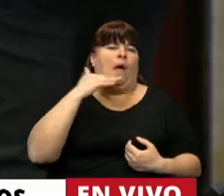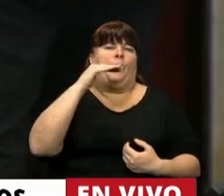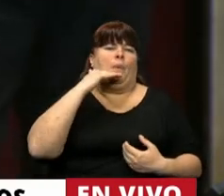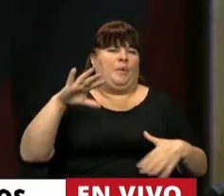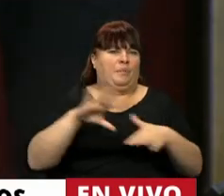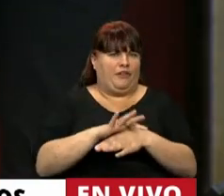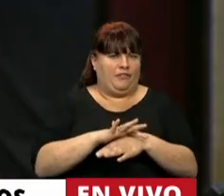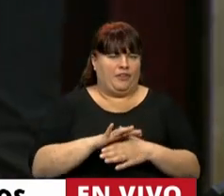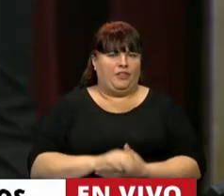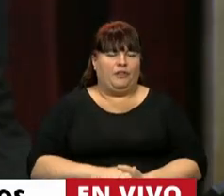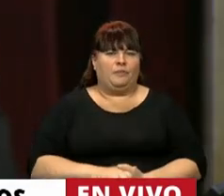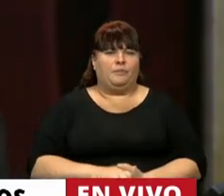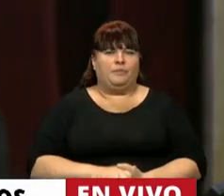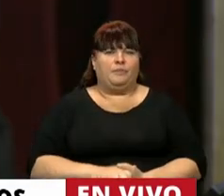dificultades,